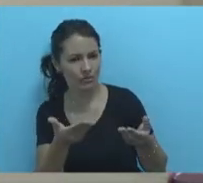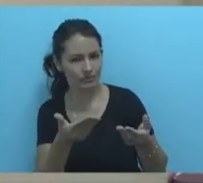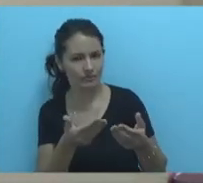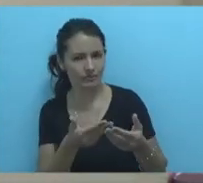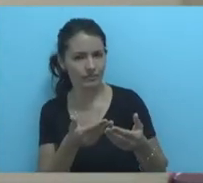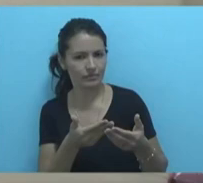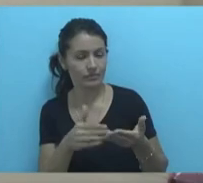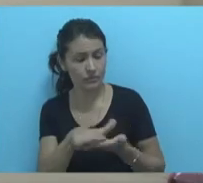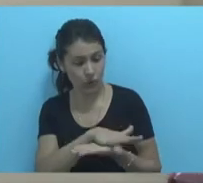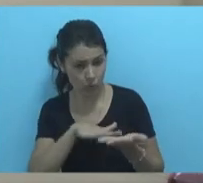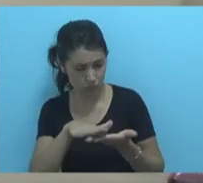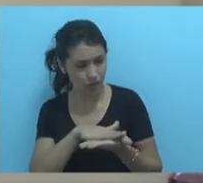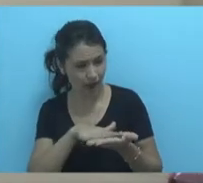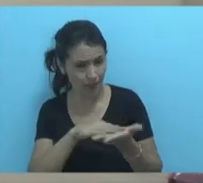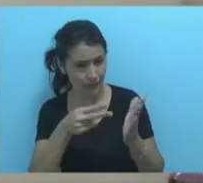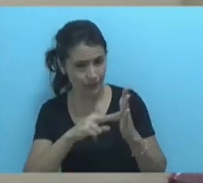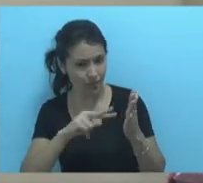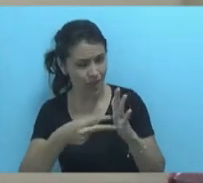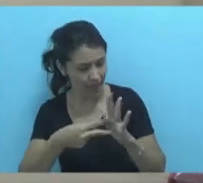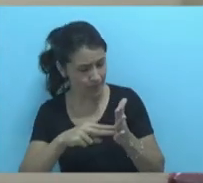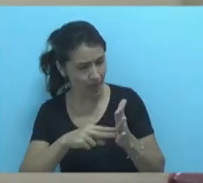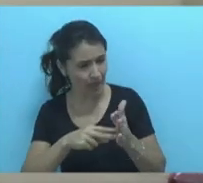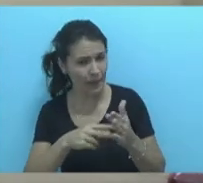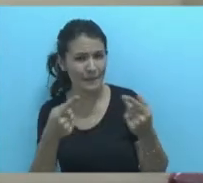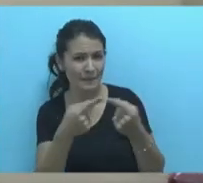Para resolverlos, para superarlos,